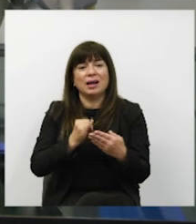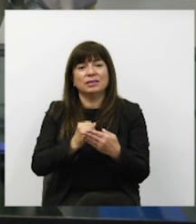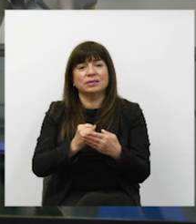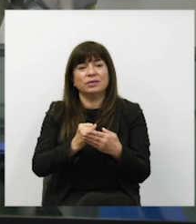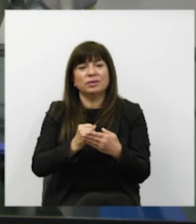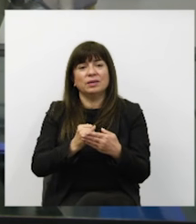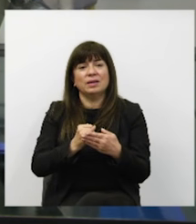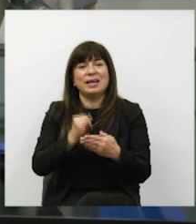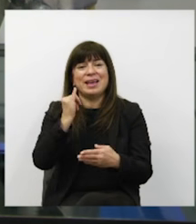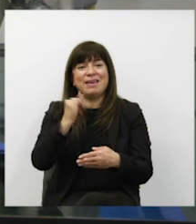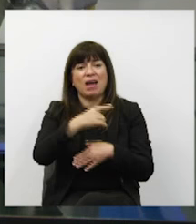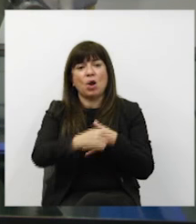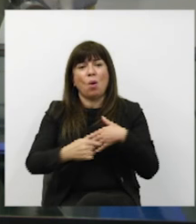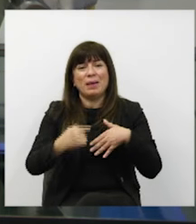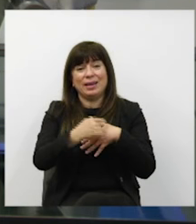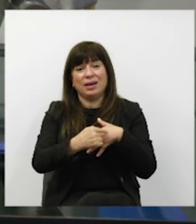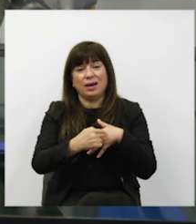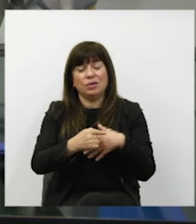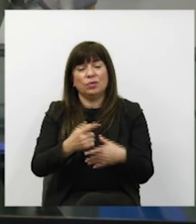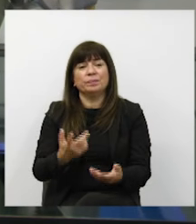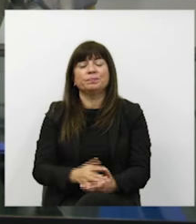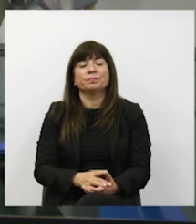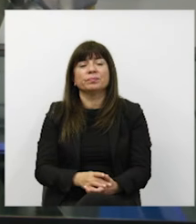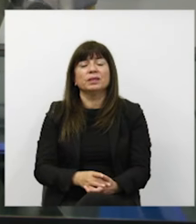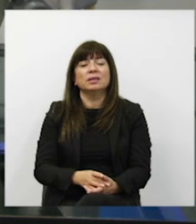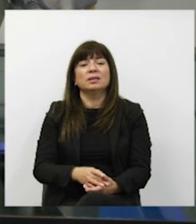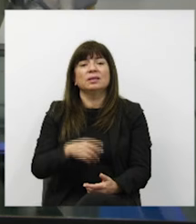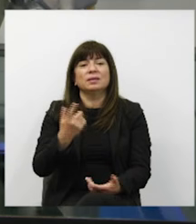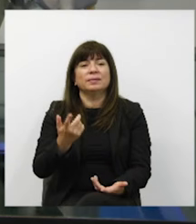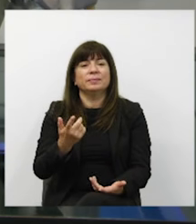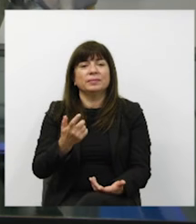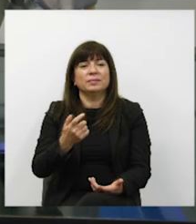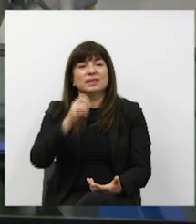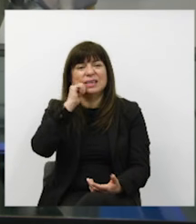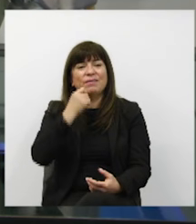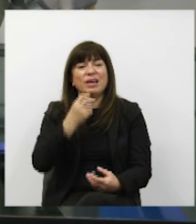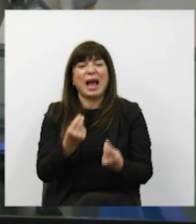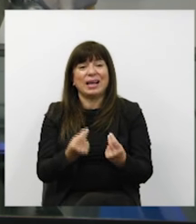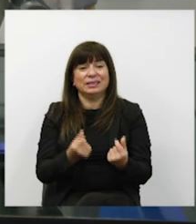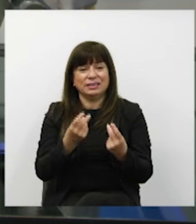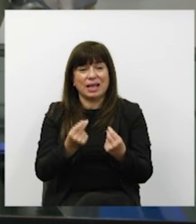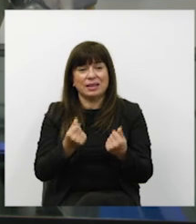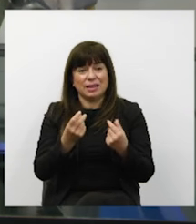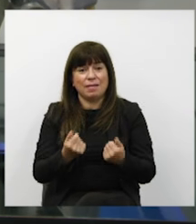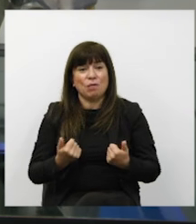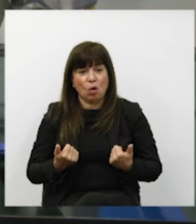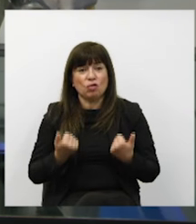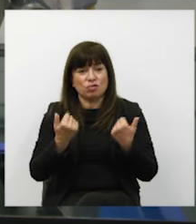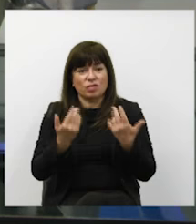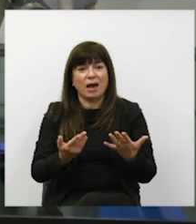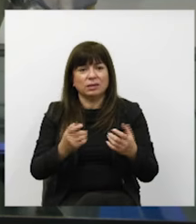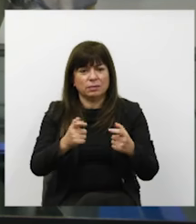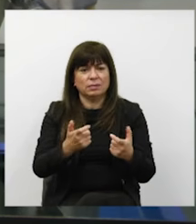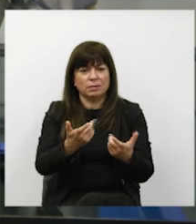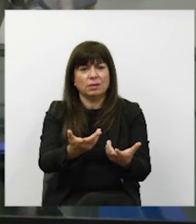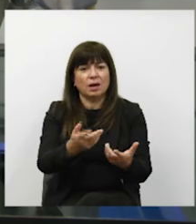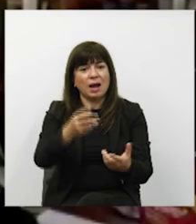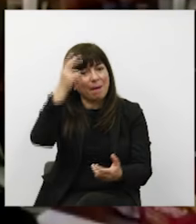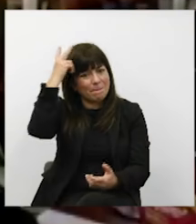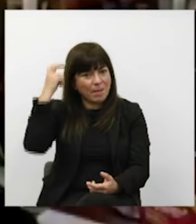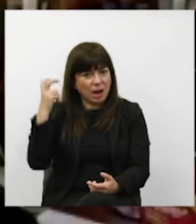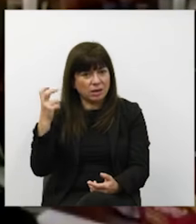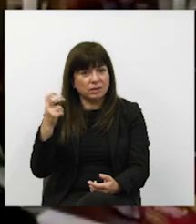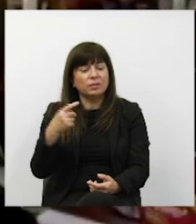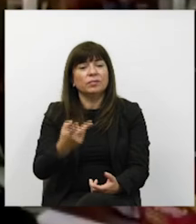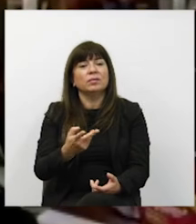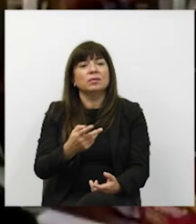los incentivos regulatorios en México, yo no sé si sea así en Chile, pero creo que hay que estudiarlo, son tales que a las